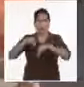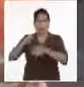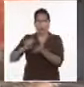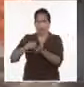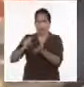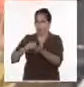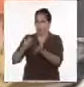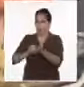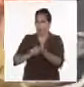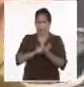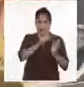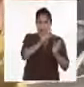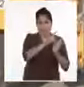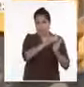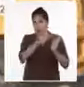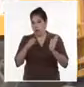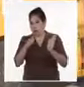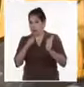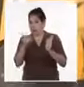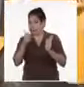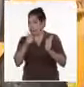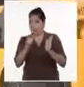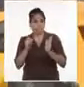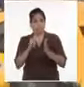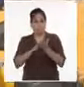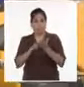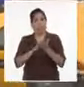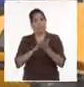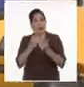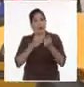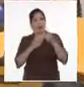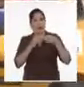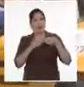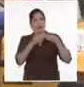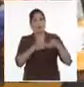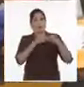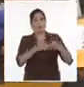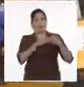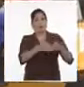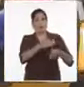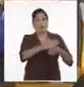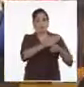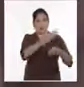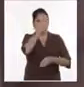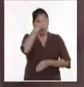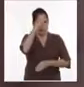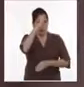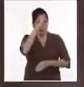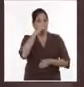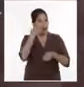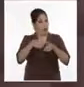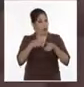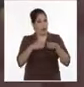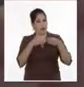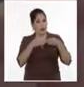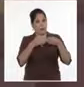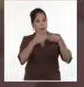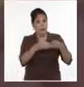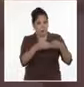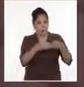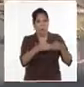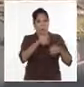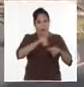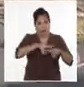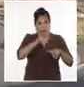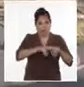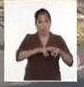días del mes, pero desde finales de semana la llegada de un buque por el puerto de Santiago de Cuba y el arribo de otro en las próximas horas por La Habana